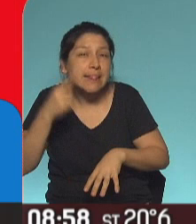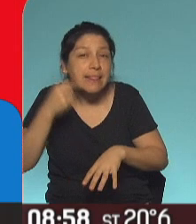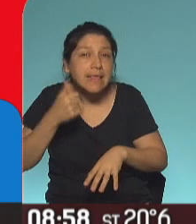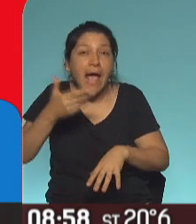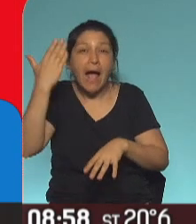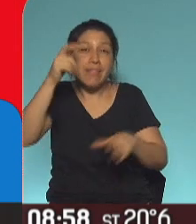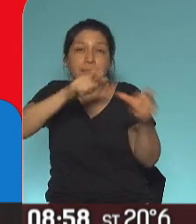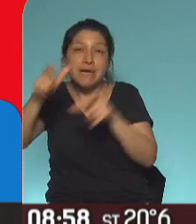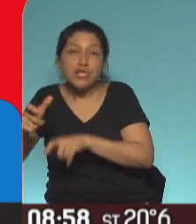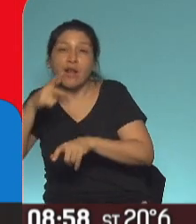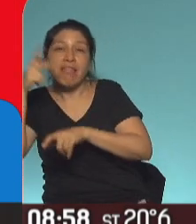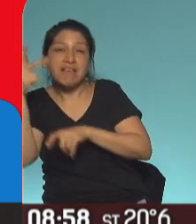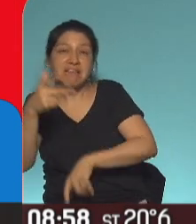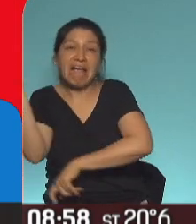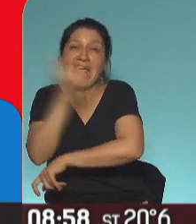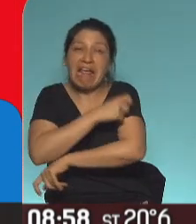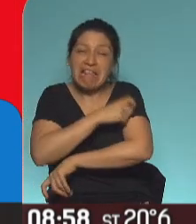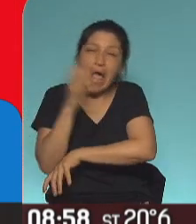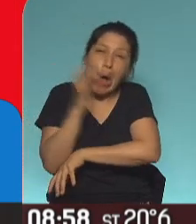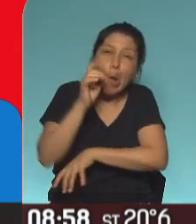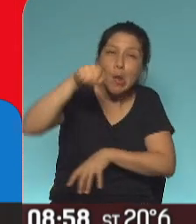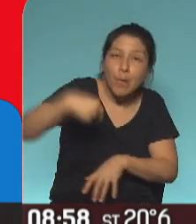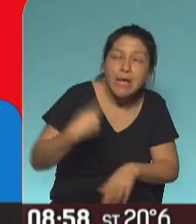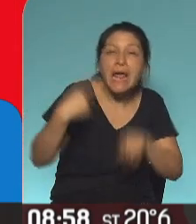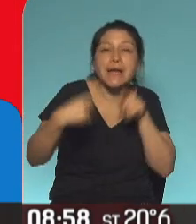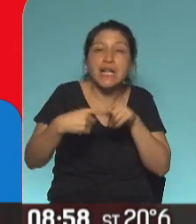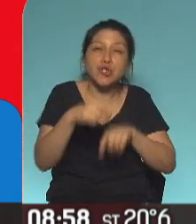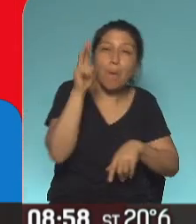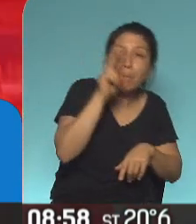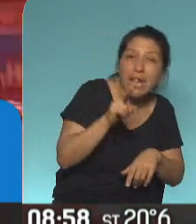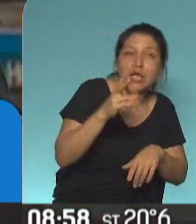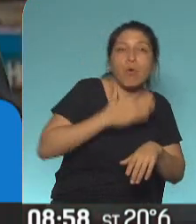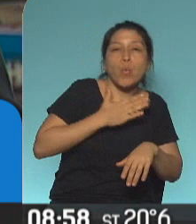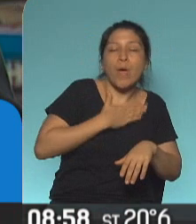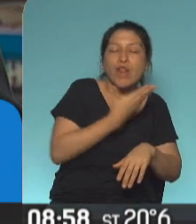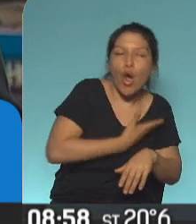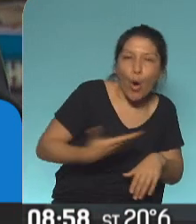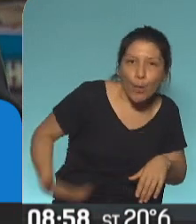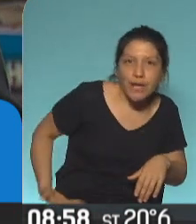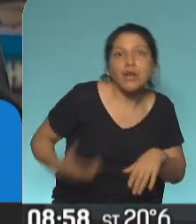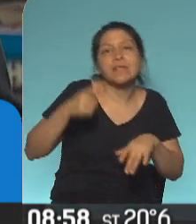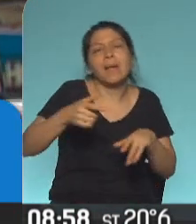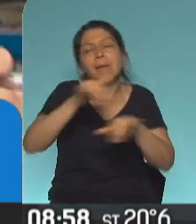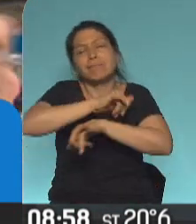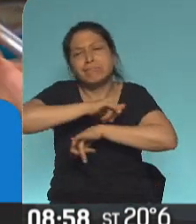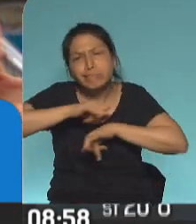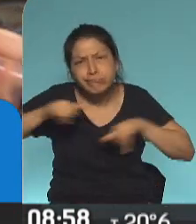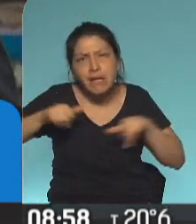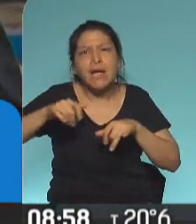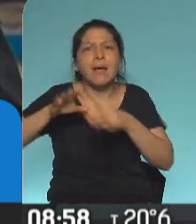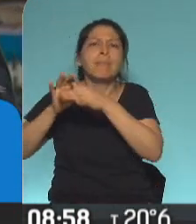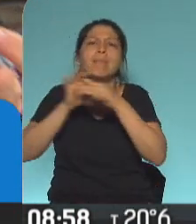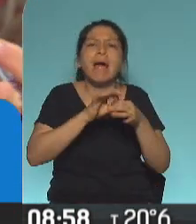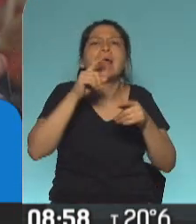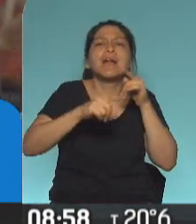población su jeringa de odio visceral hacia el peronismo y nuestro gobierno después el comunicado hace referencia al gobierno